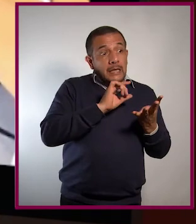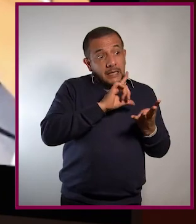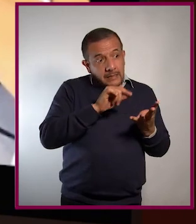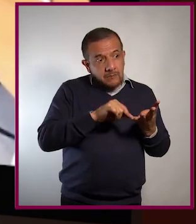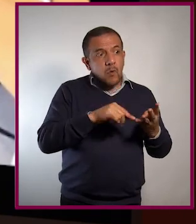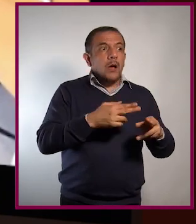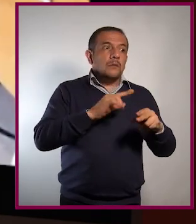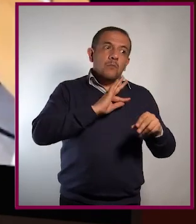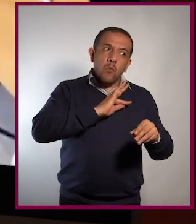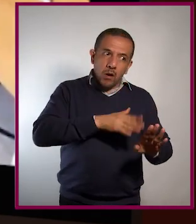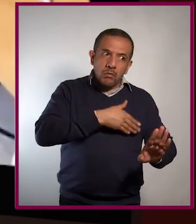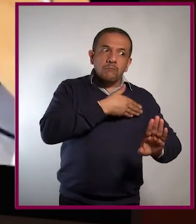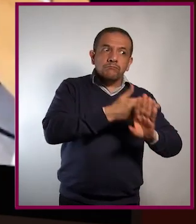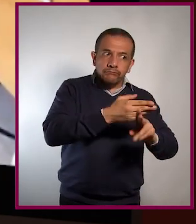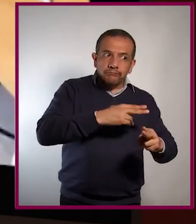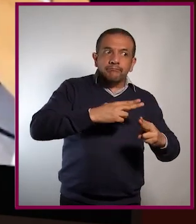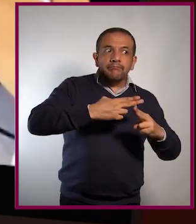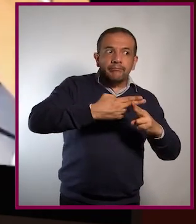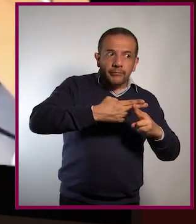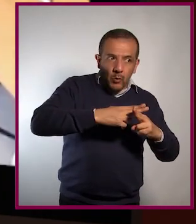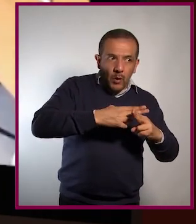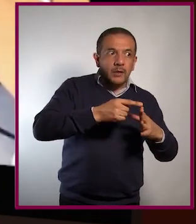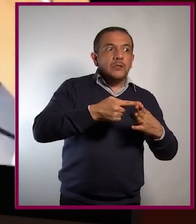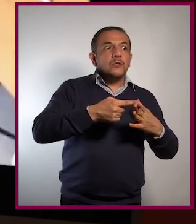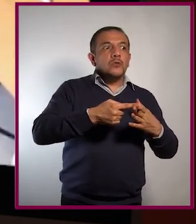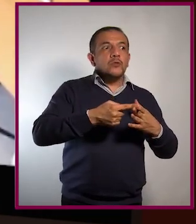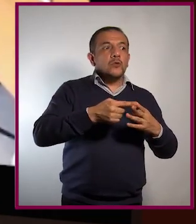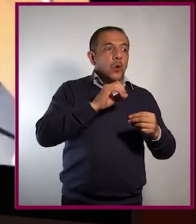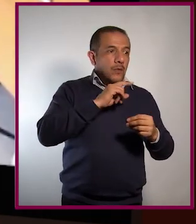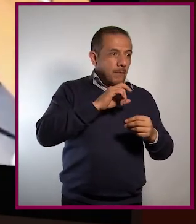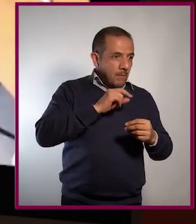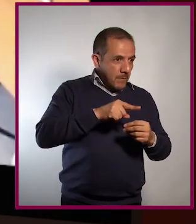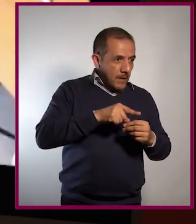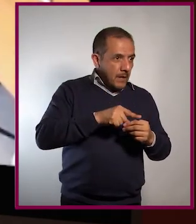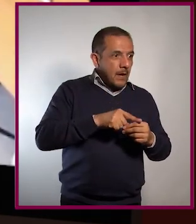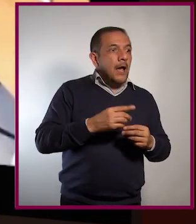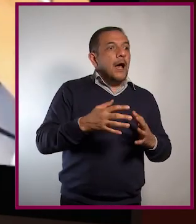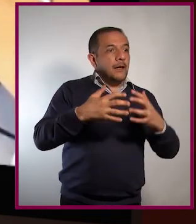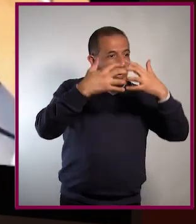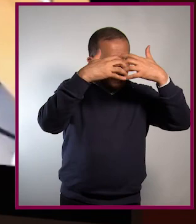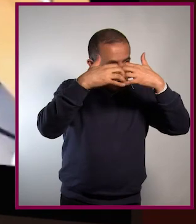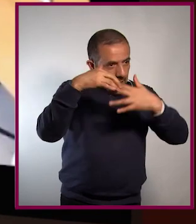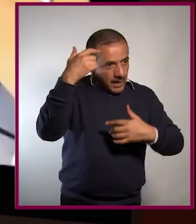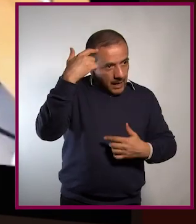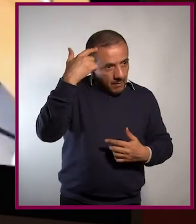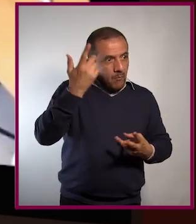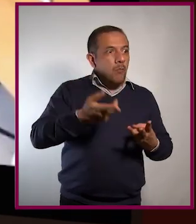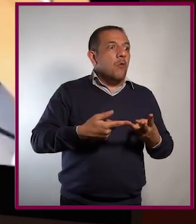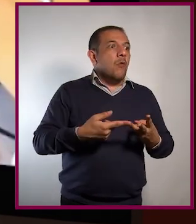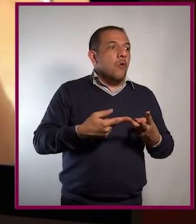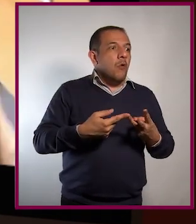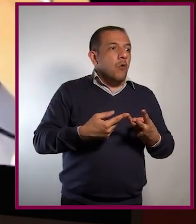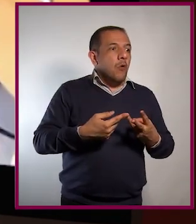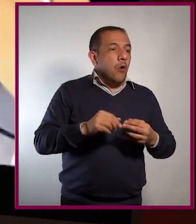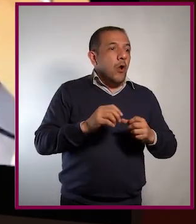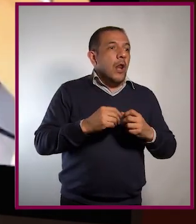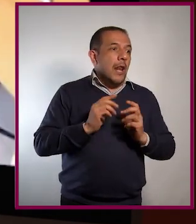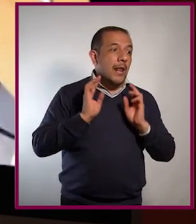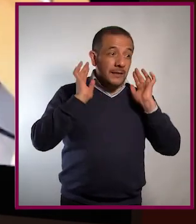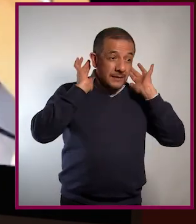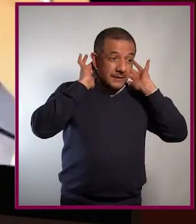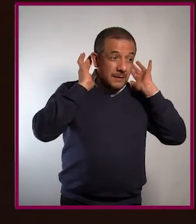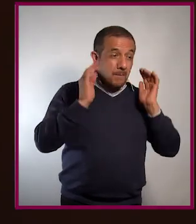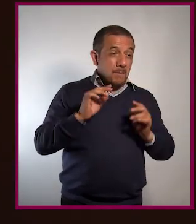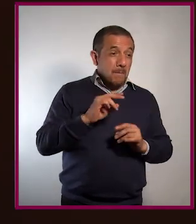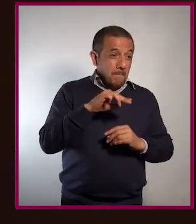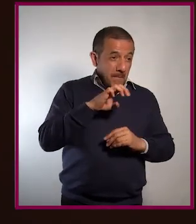el hueso, la médula ósea, el sistema nervioso central, que es el cerebro, las